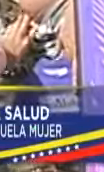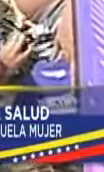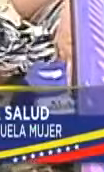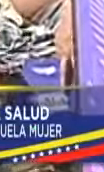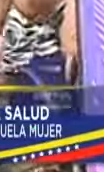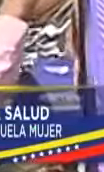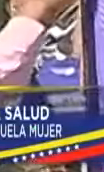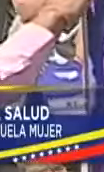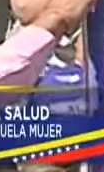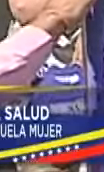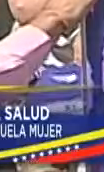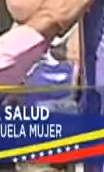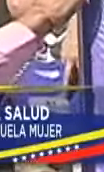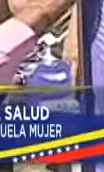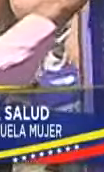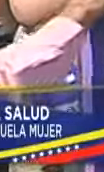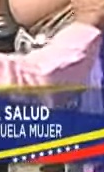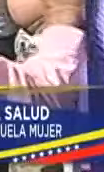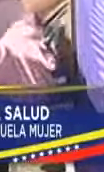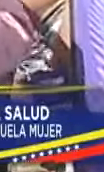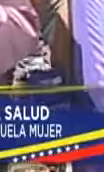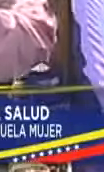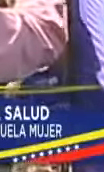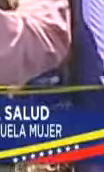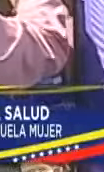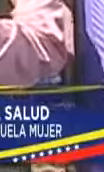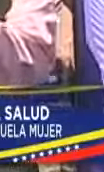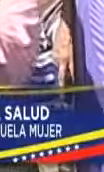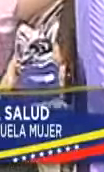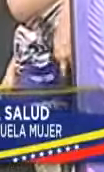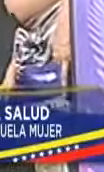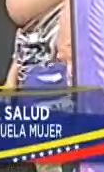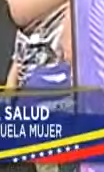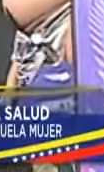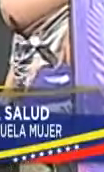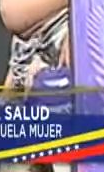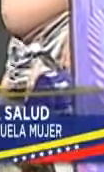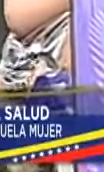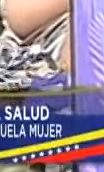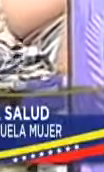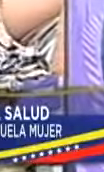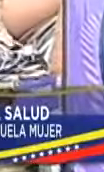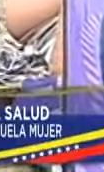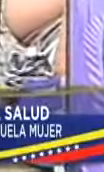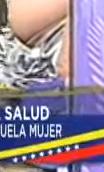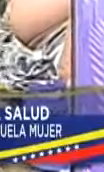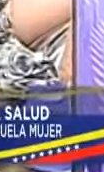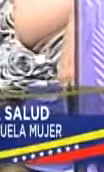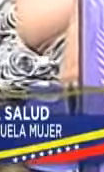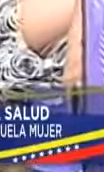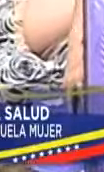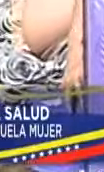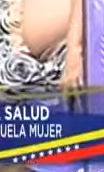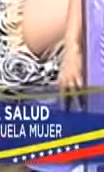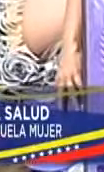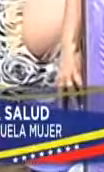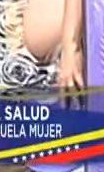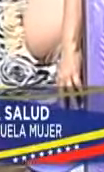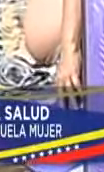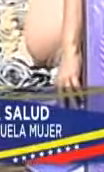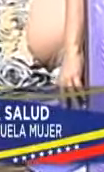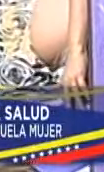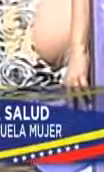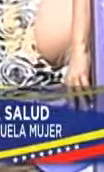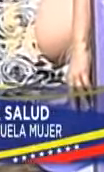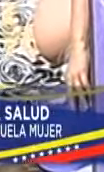lolaira, olole, lole, lole, yo voy a mi gallo pinto. Y tiene un